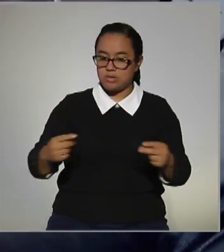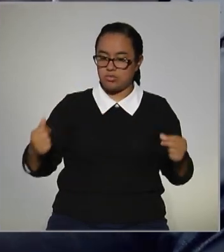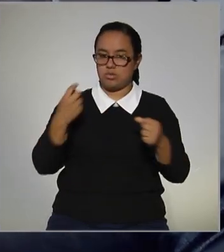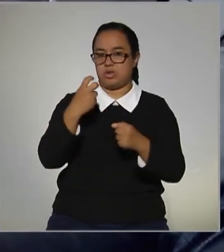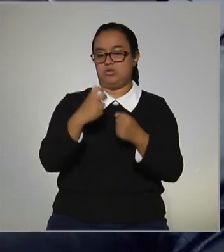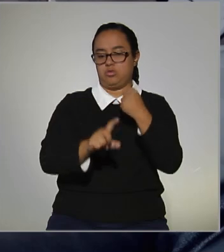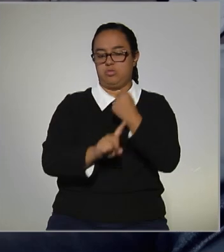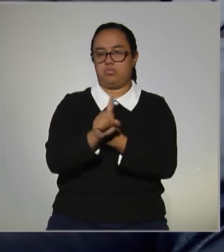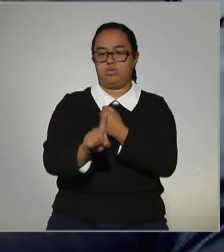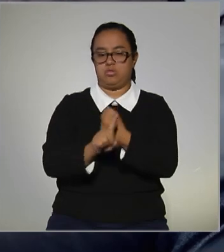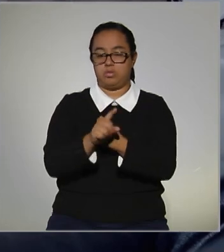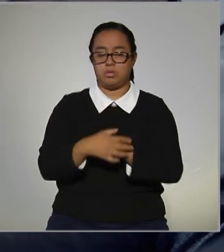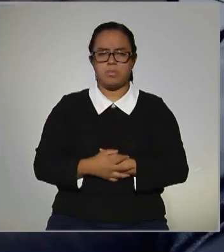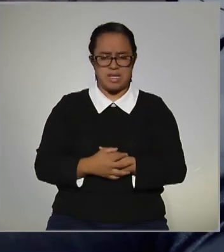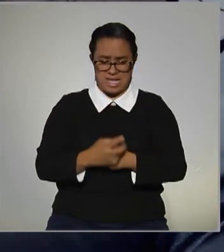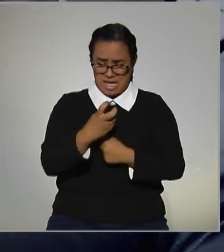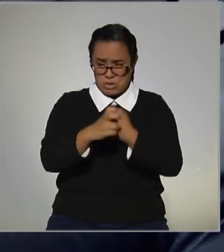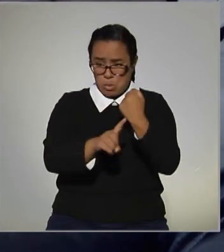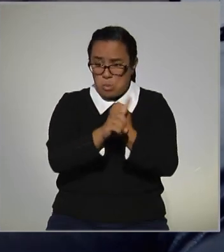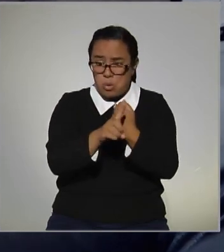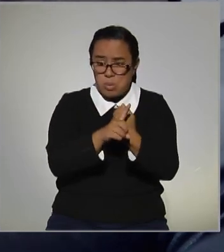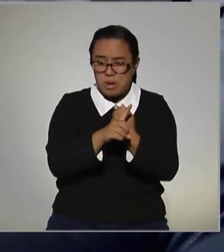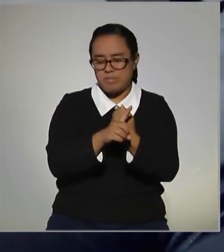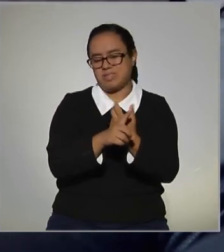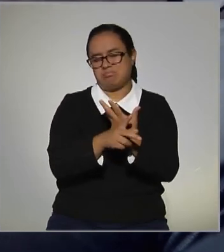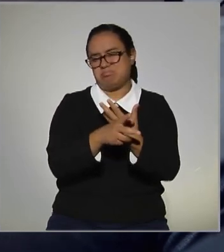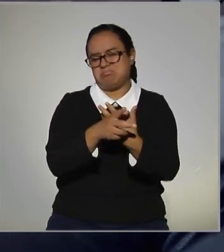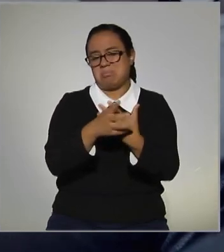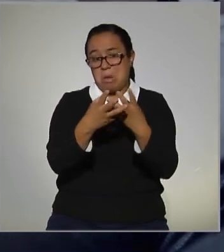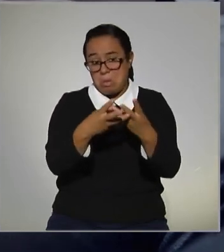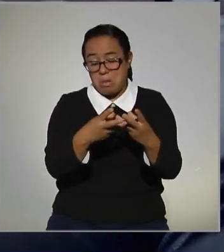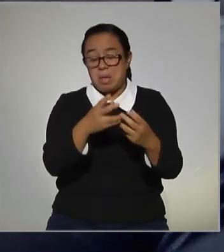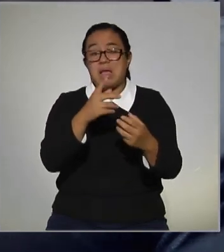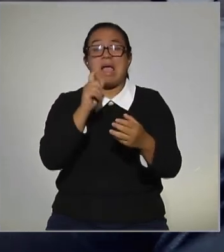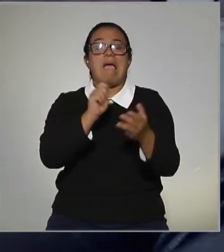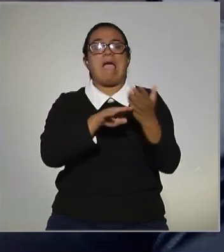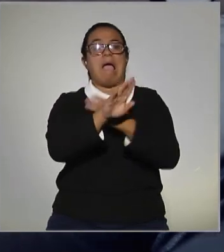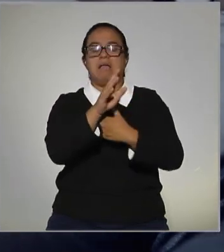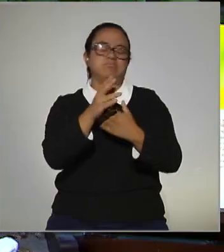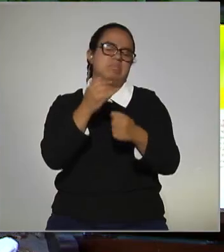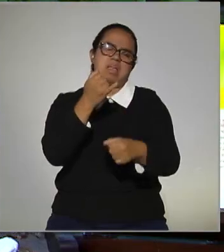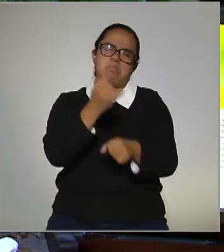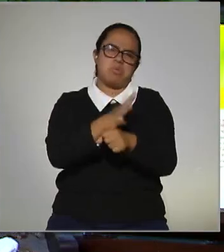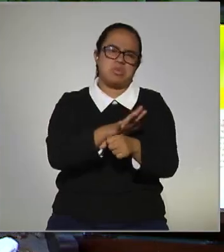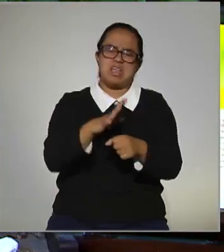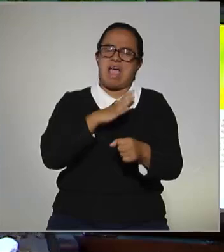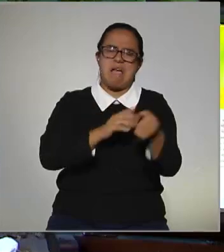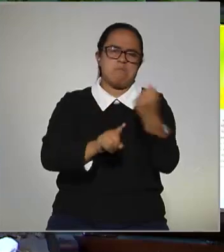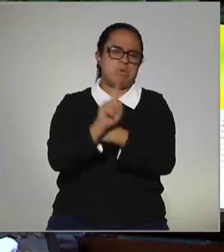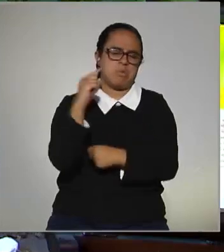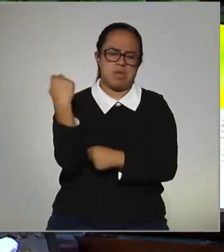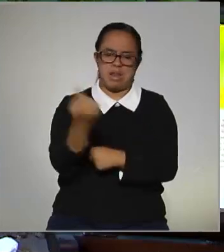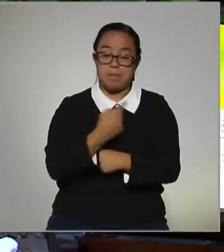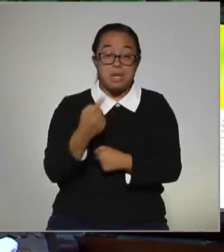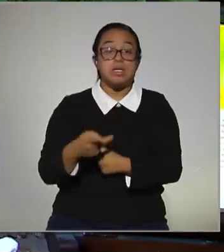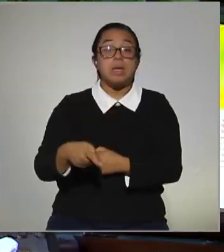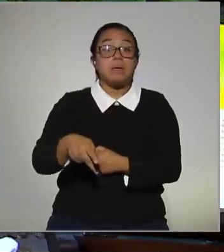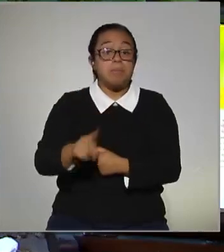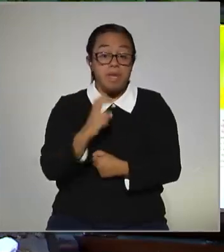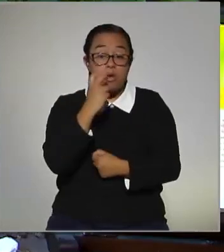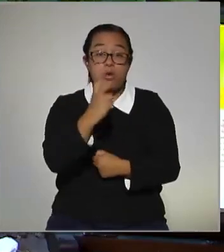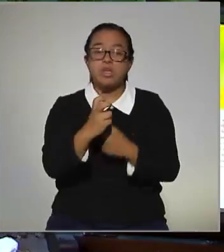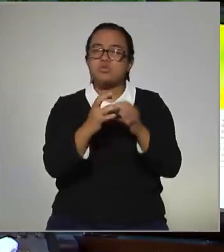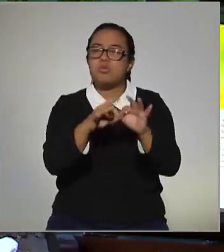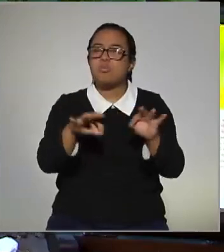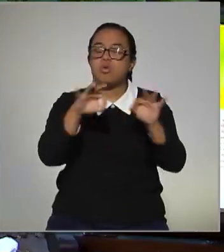conflictos. Los conflictos son inevitables, pero si nosotros en la familia nos damos los espacios para aprender a resolverlos,